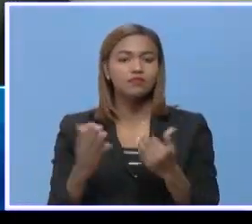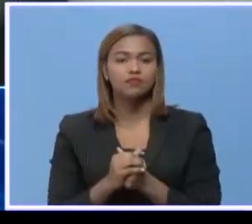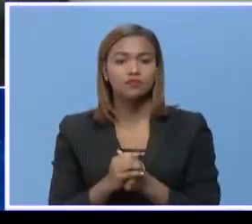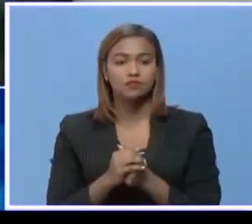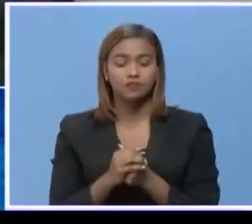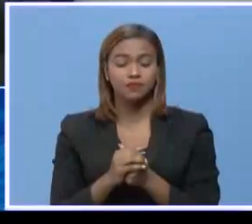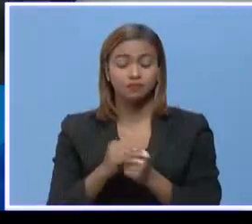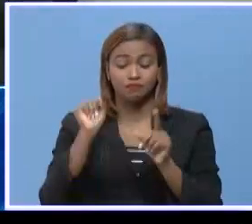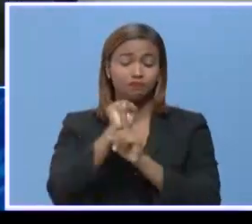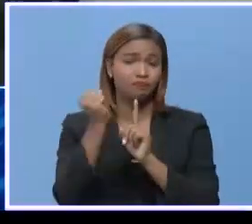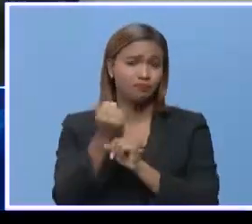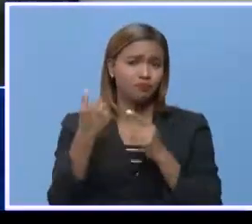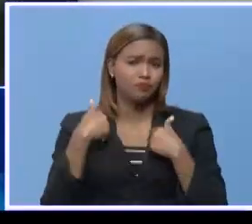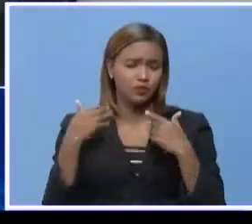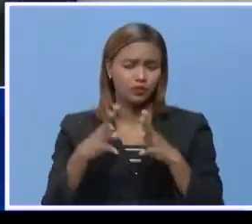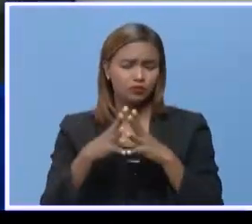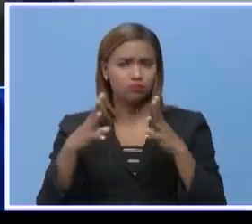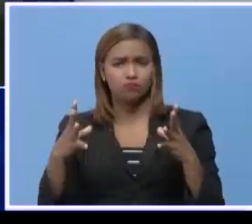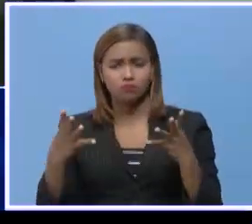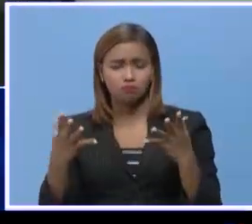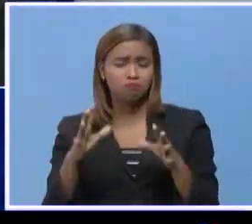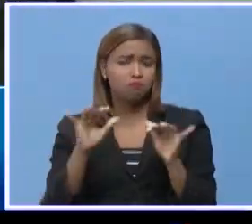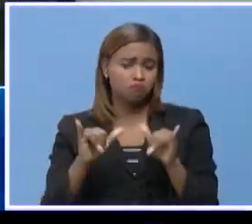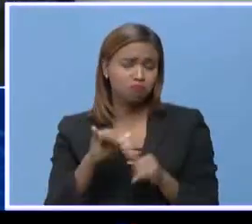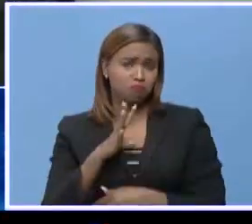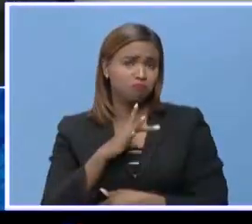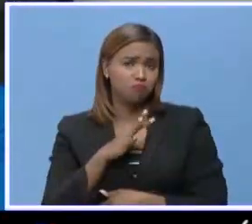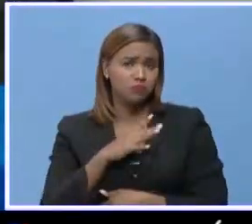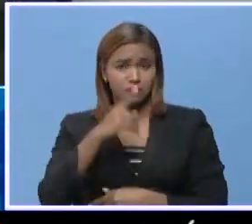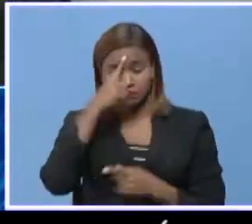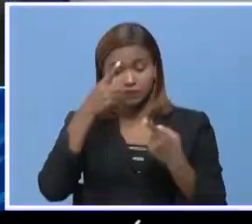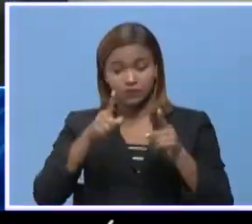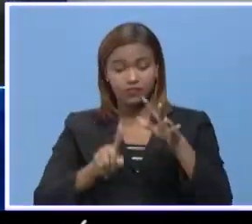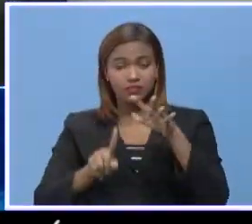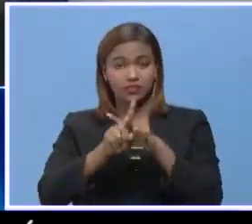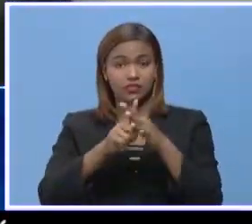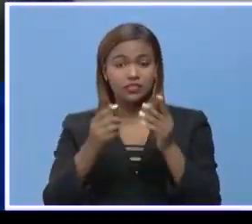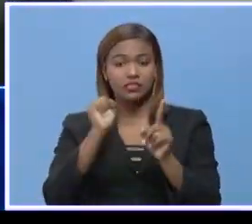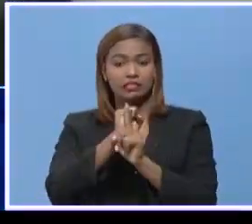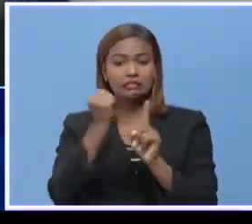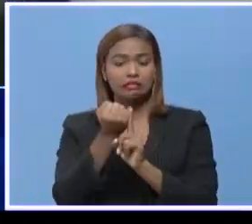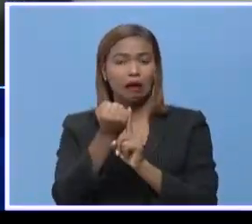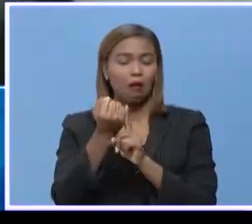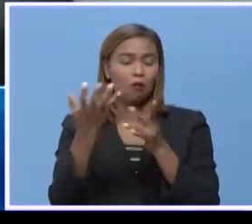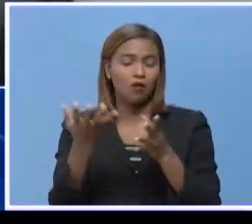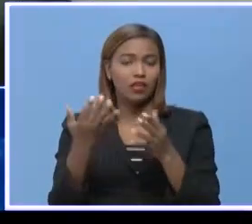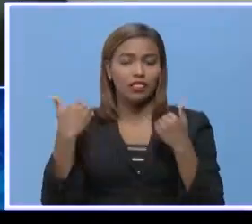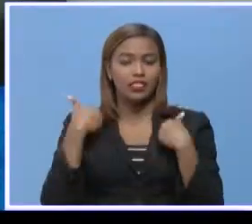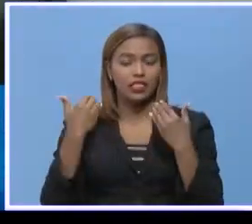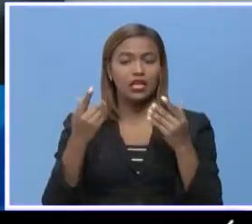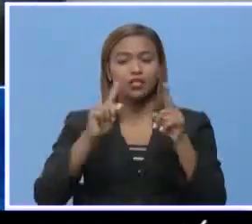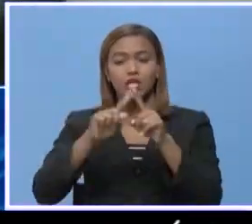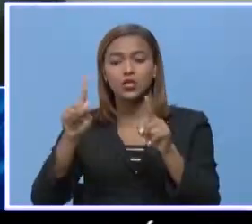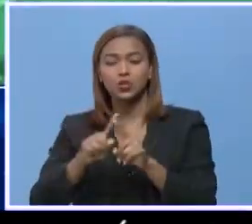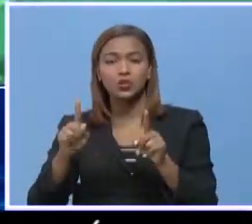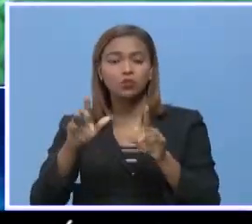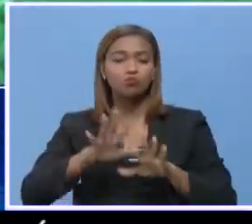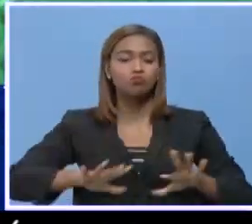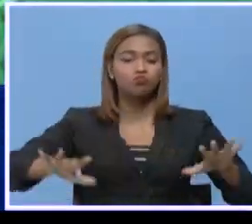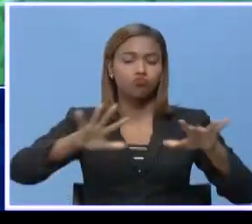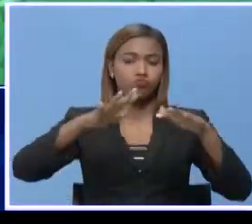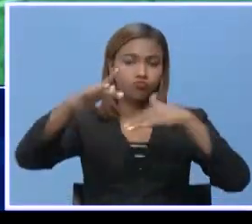un ambiente bastante estable debido a la incidencia de una circulación anticiclónica que está presente en varios niveles de la